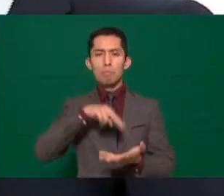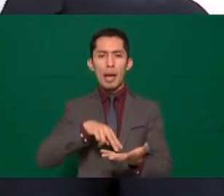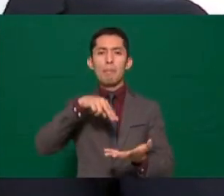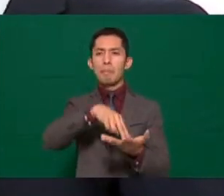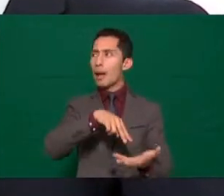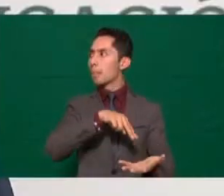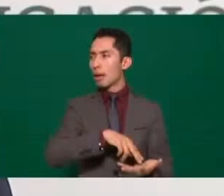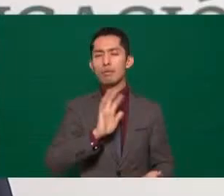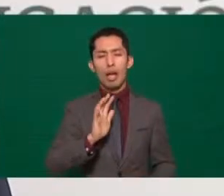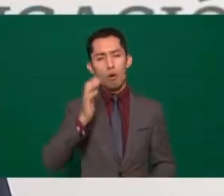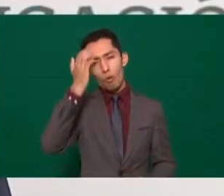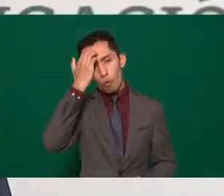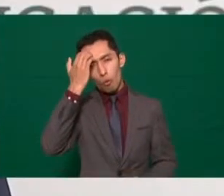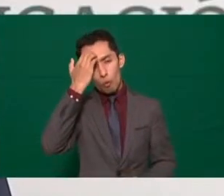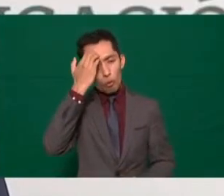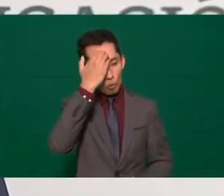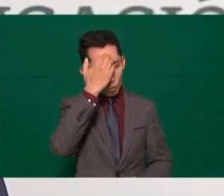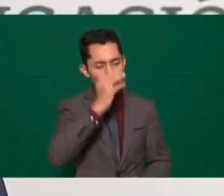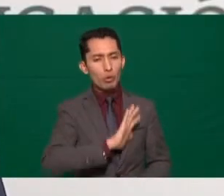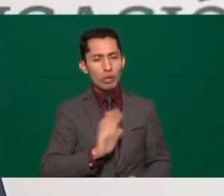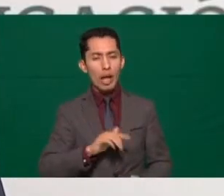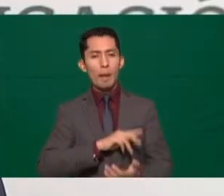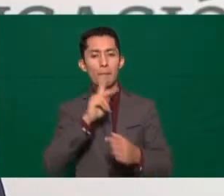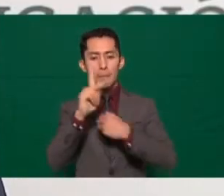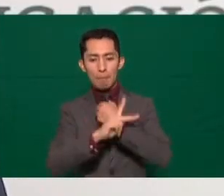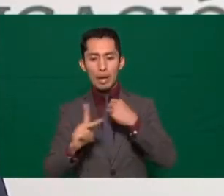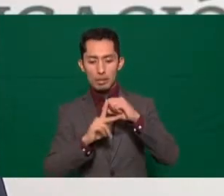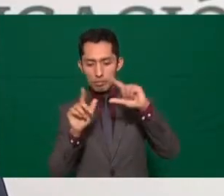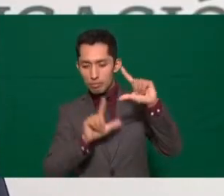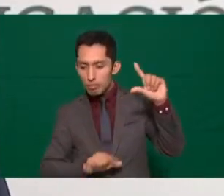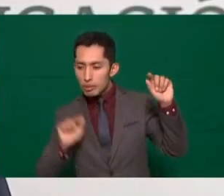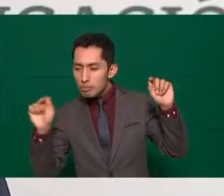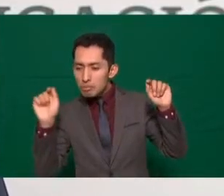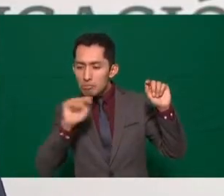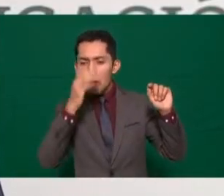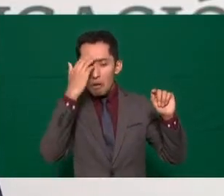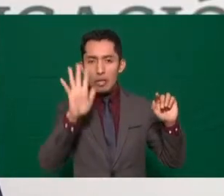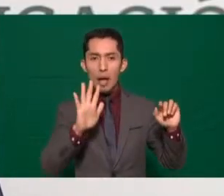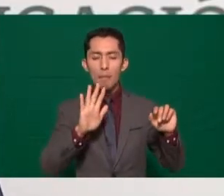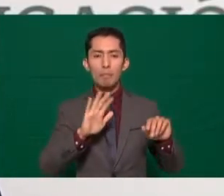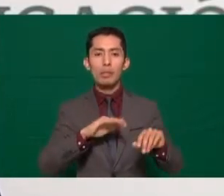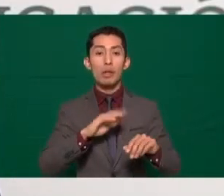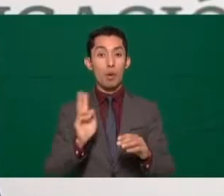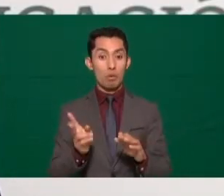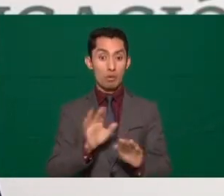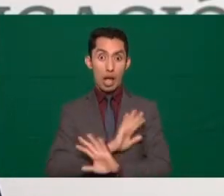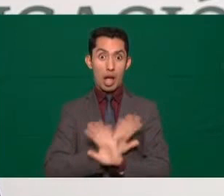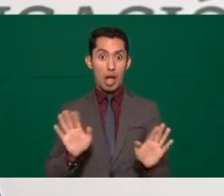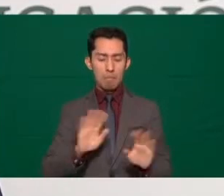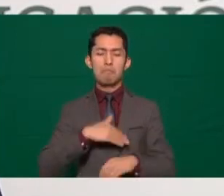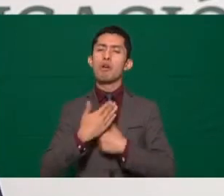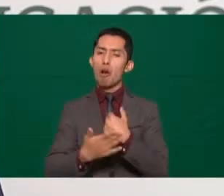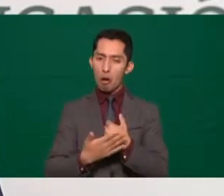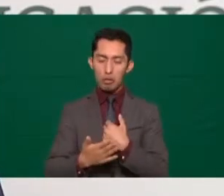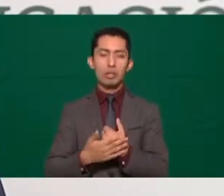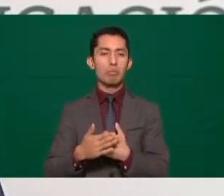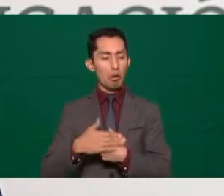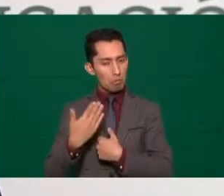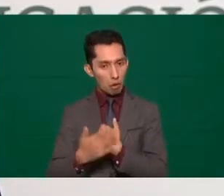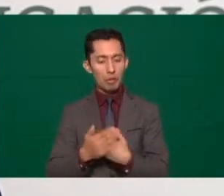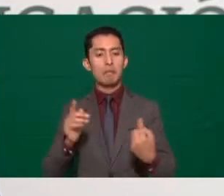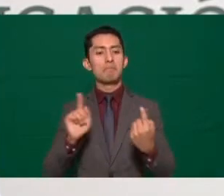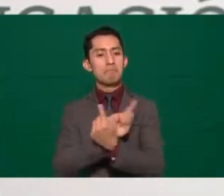Conozco todos los municipios del país y nos vamos a seguir encontrando. Siempre voy a